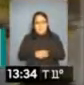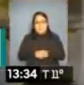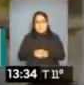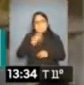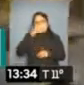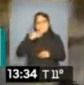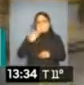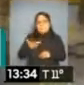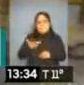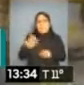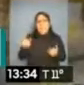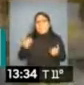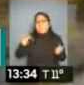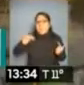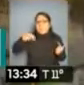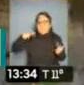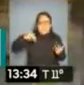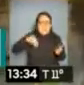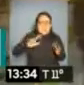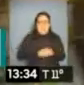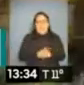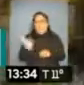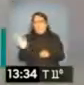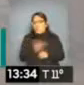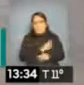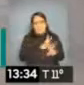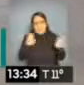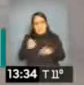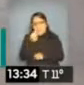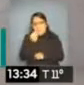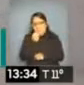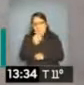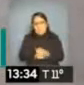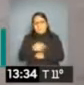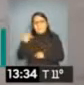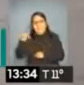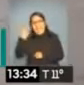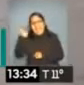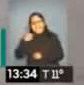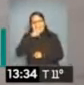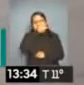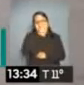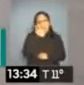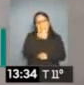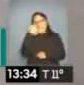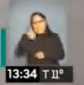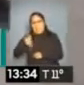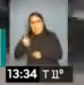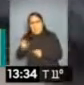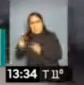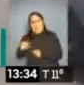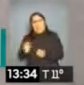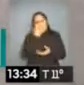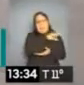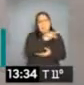es impresionante todo lo demás, porque ahora se agregó todo lo que es comestible, lo que se vendía de acá para allá. Ahora ellos, lo que es